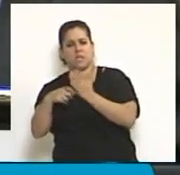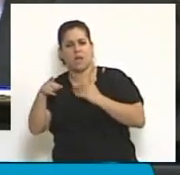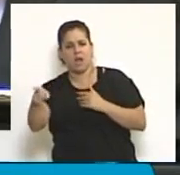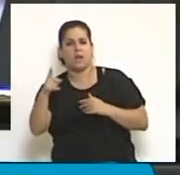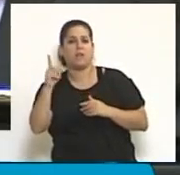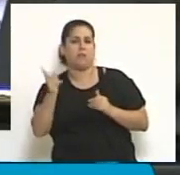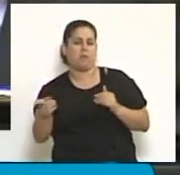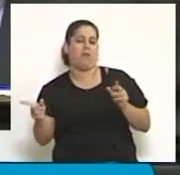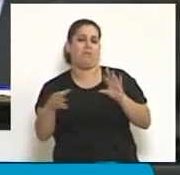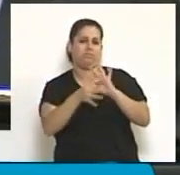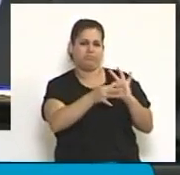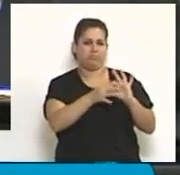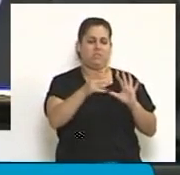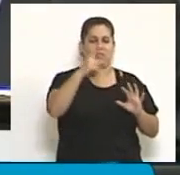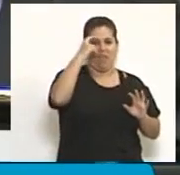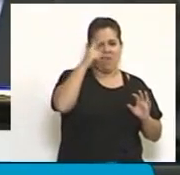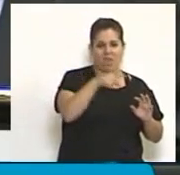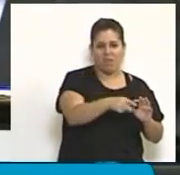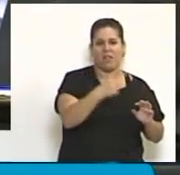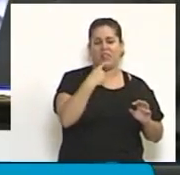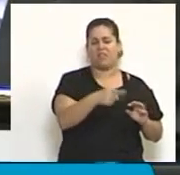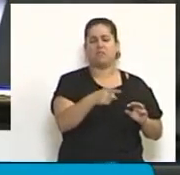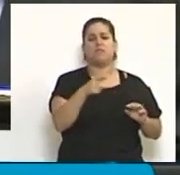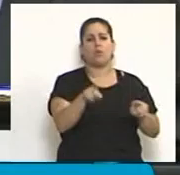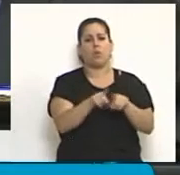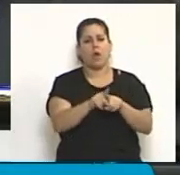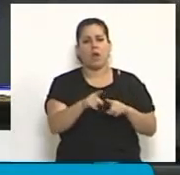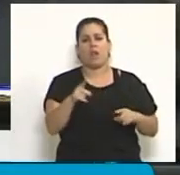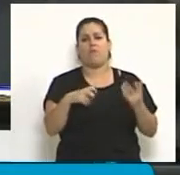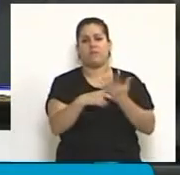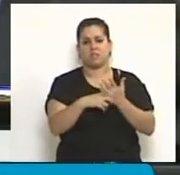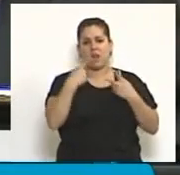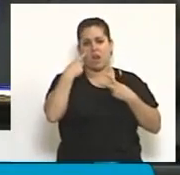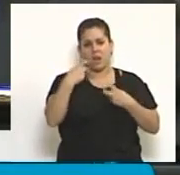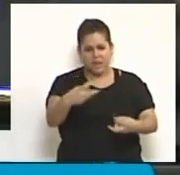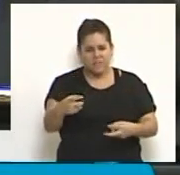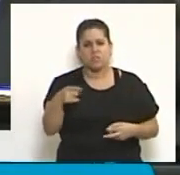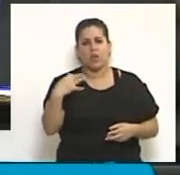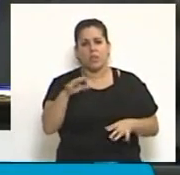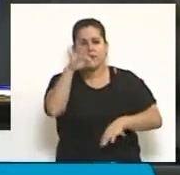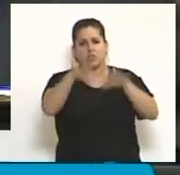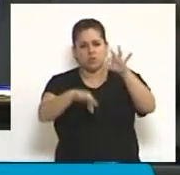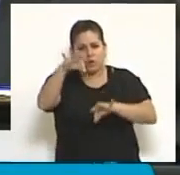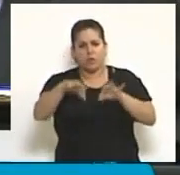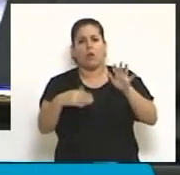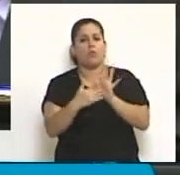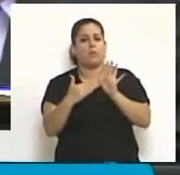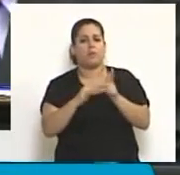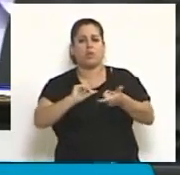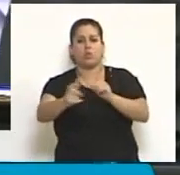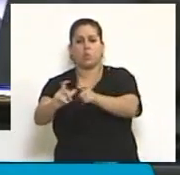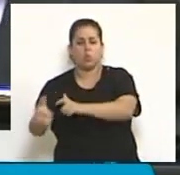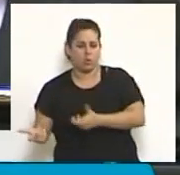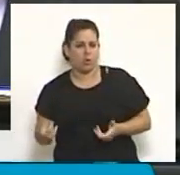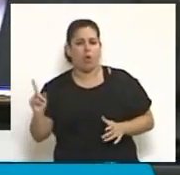particular, inciso E, señala el deber de designar al fiscal revisor mediante sorteo o sistema de turnos entre